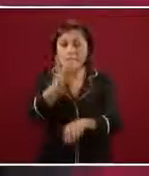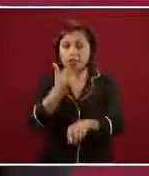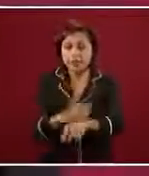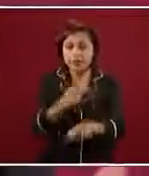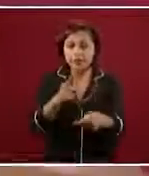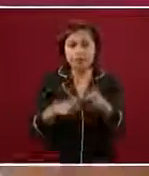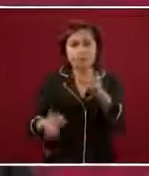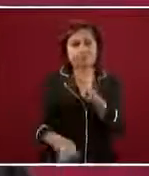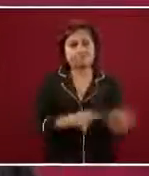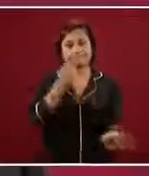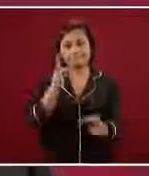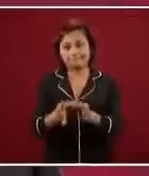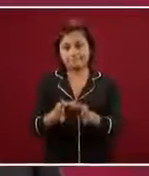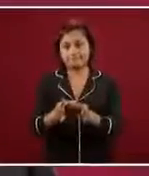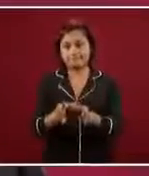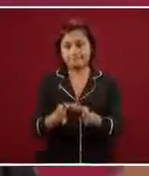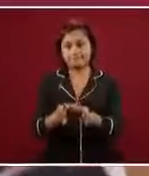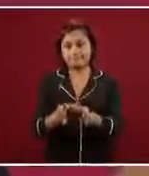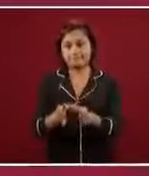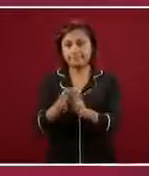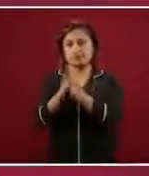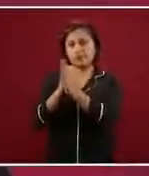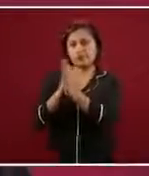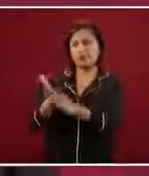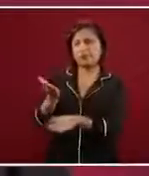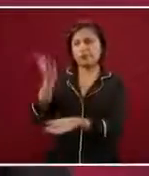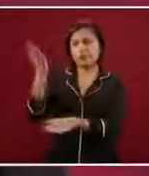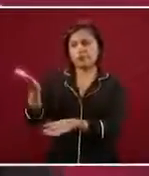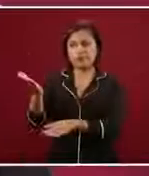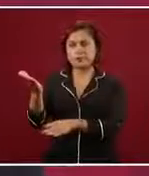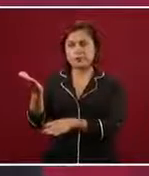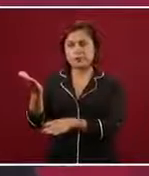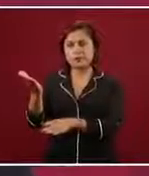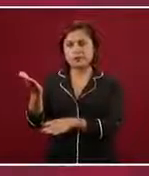que no sean como los que han